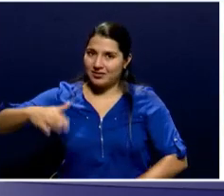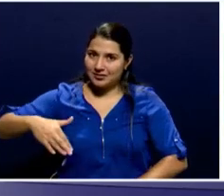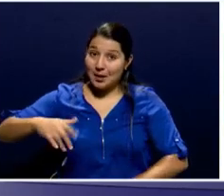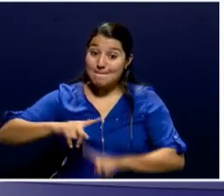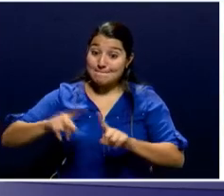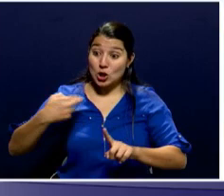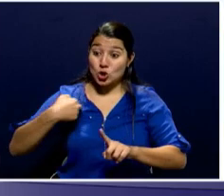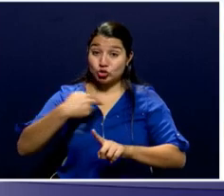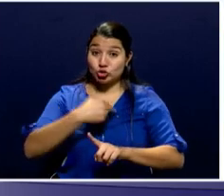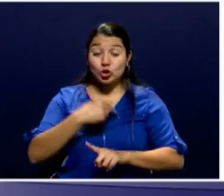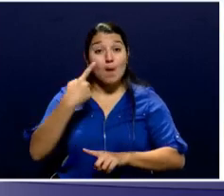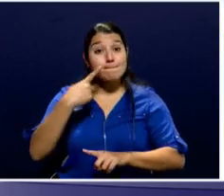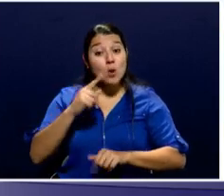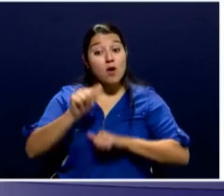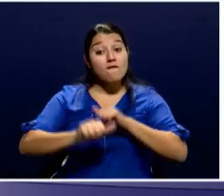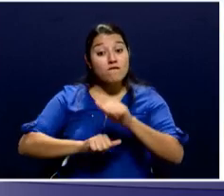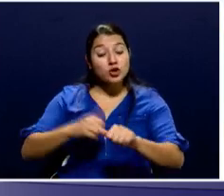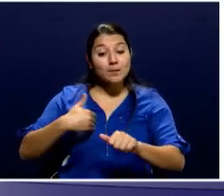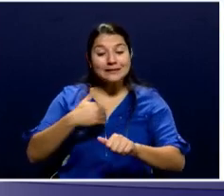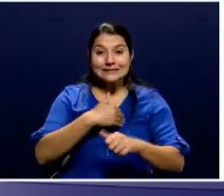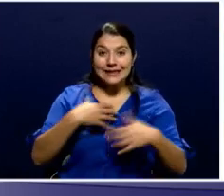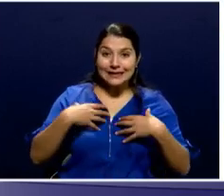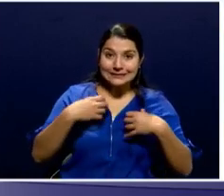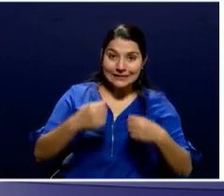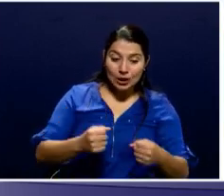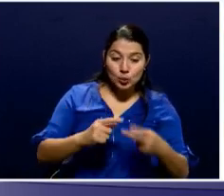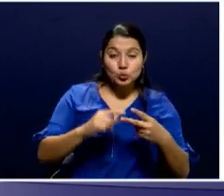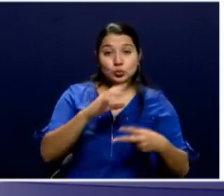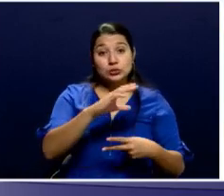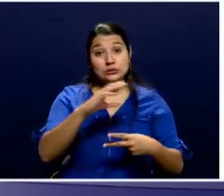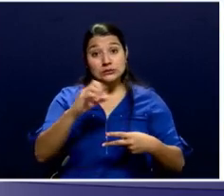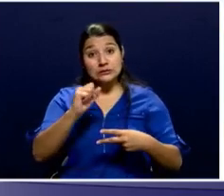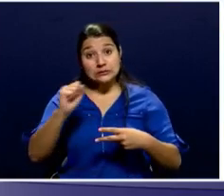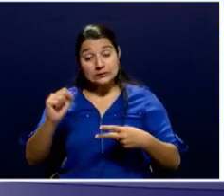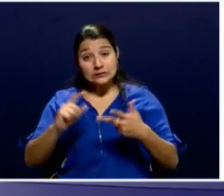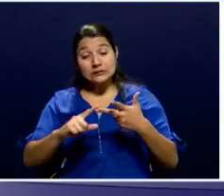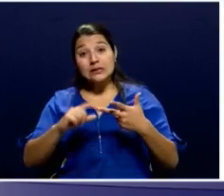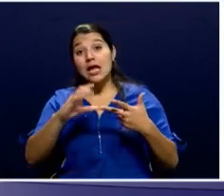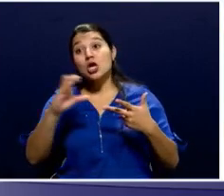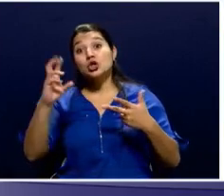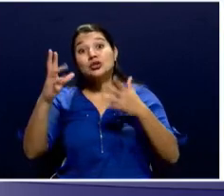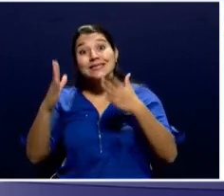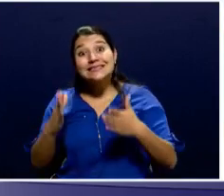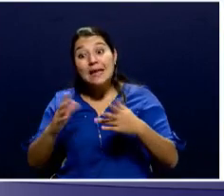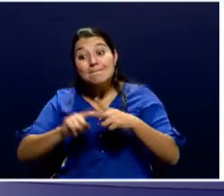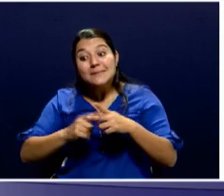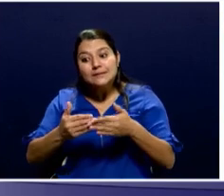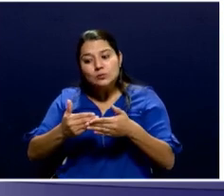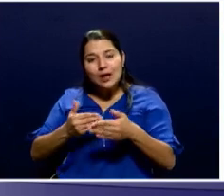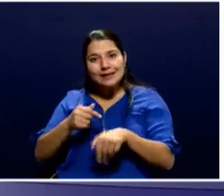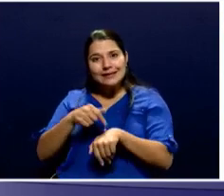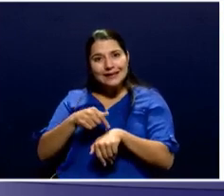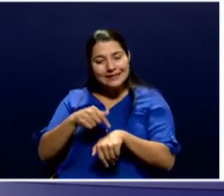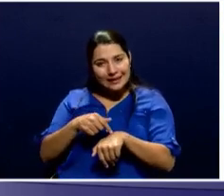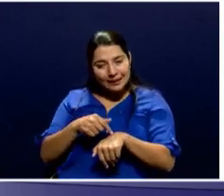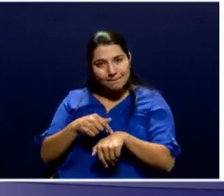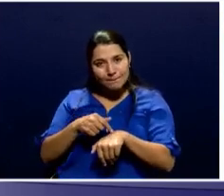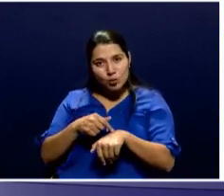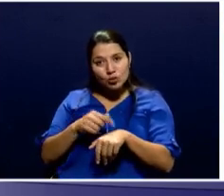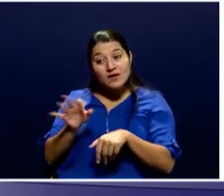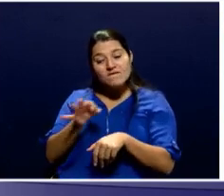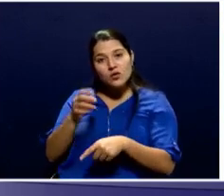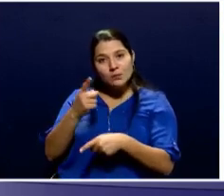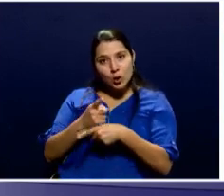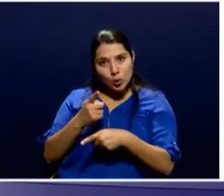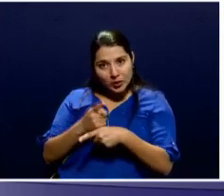de Salud y de la Caja y de todos los costarricenses hemos empezado con estas medidas de contención a una manera muy